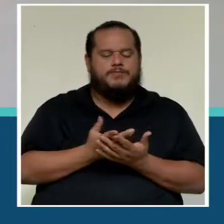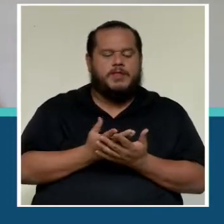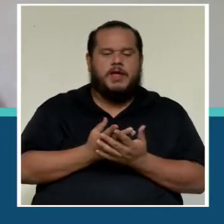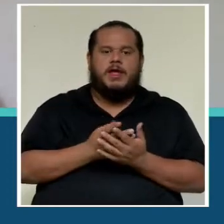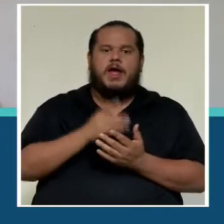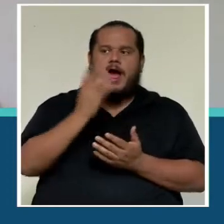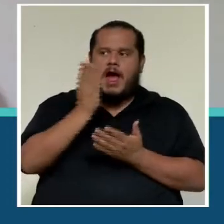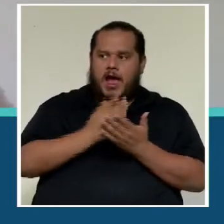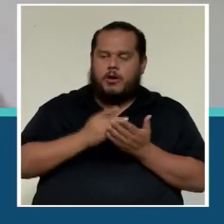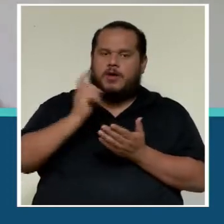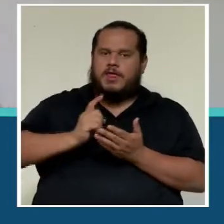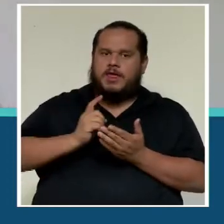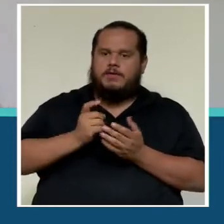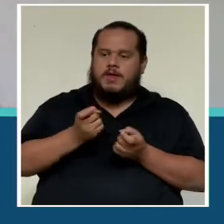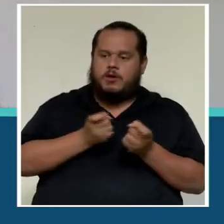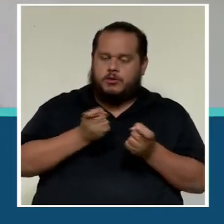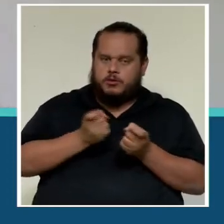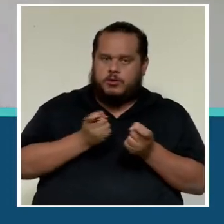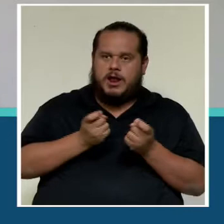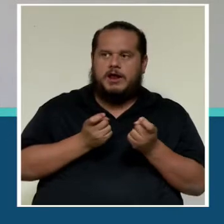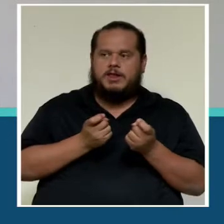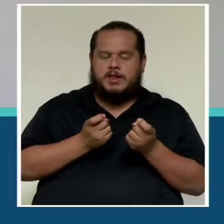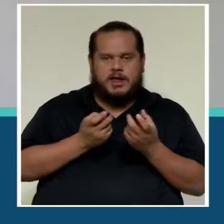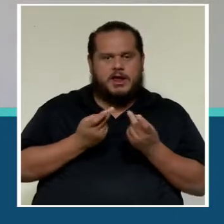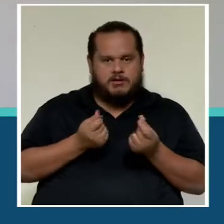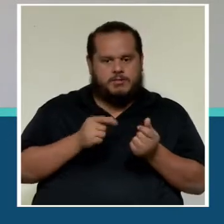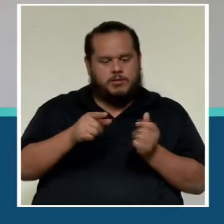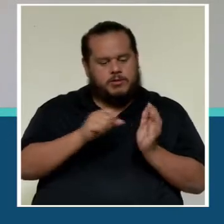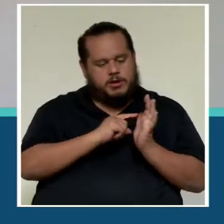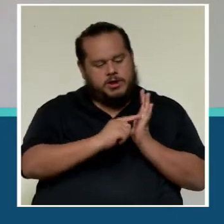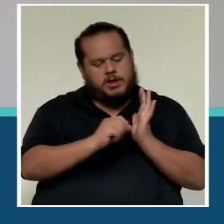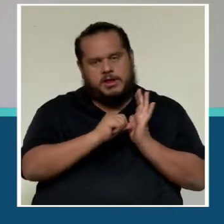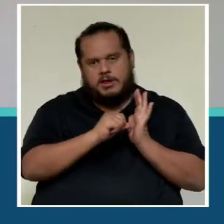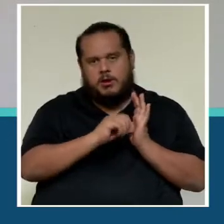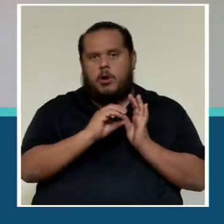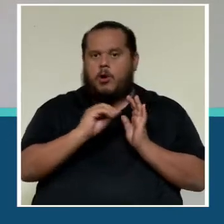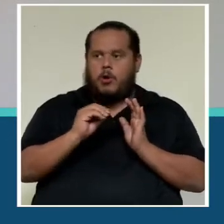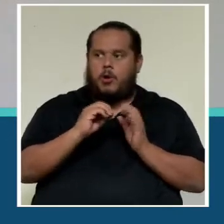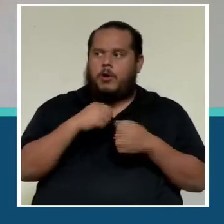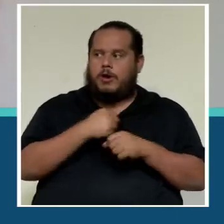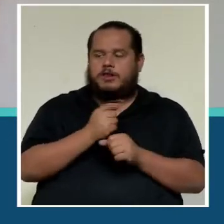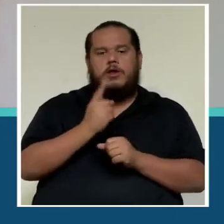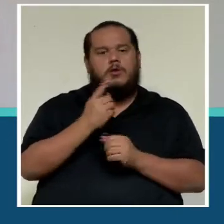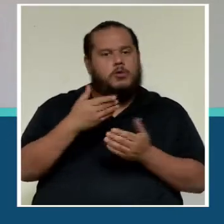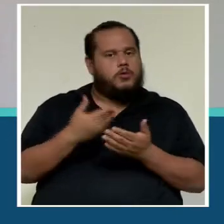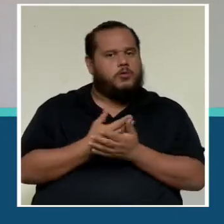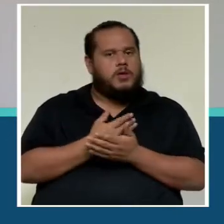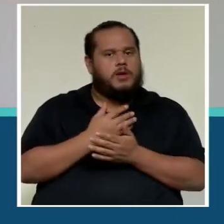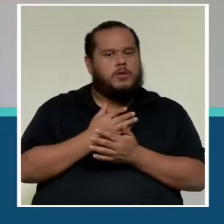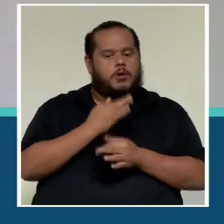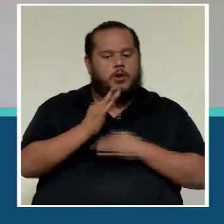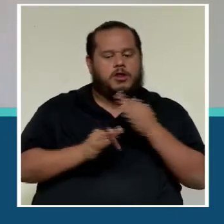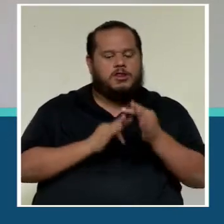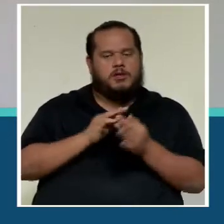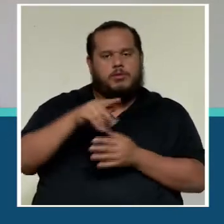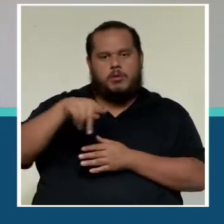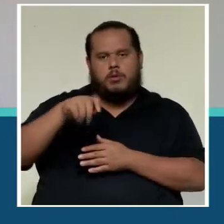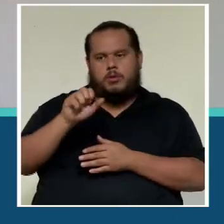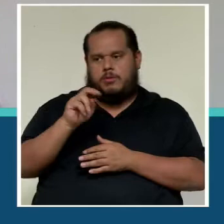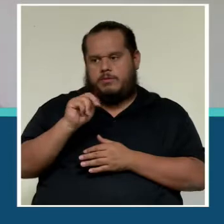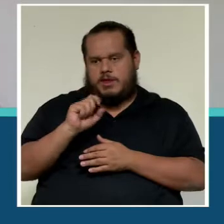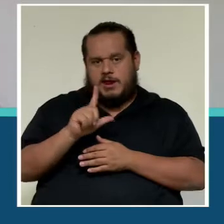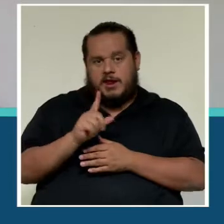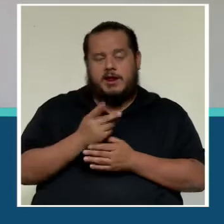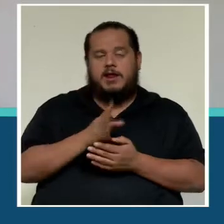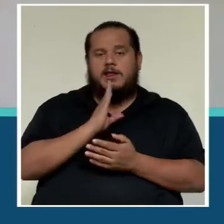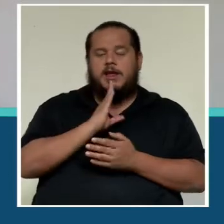manera expresa en ese artículo o, en su defecto, hacer un nuevo tipo penal que se refiera